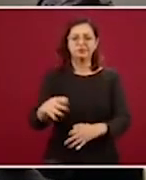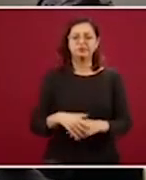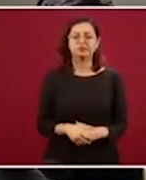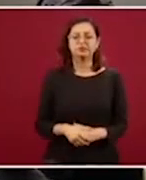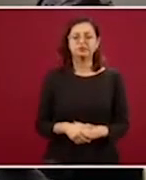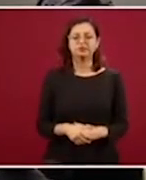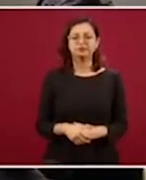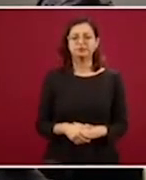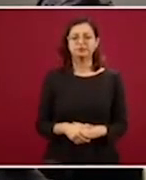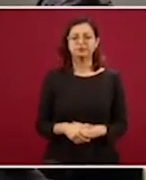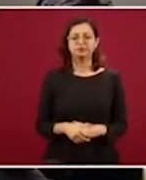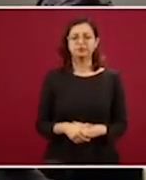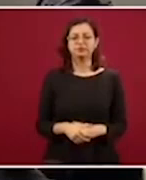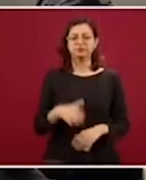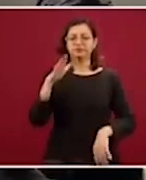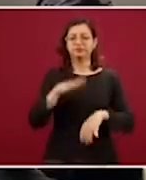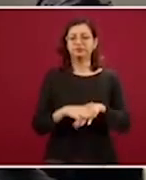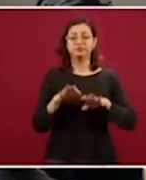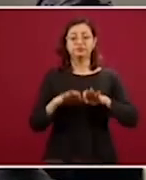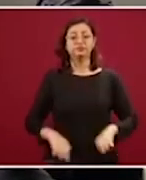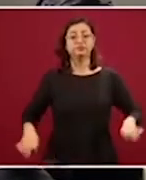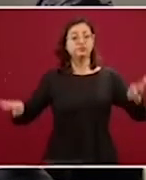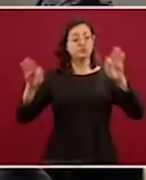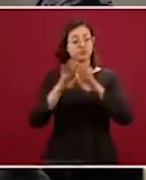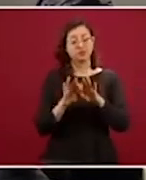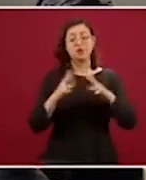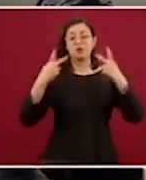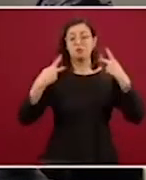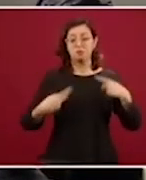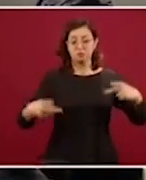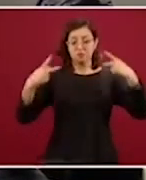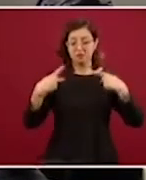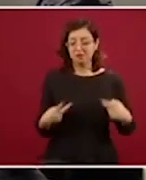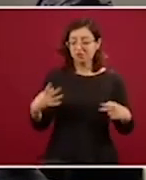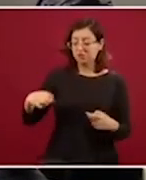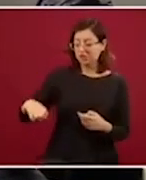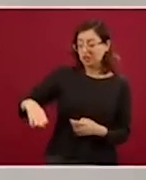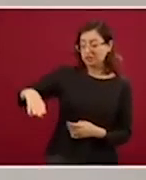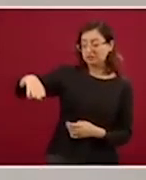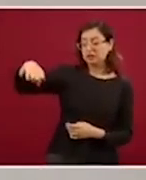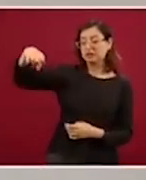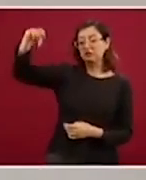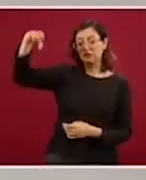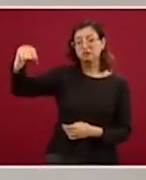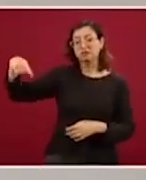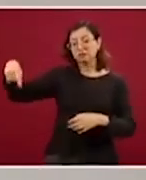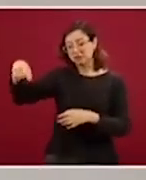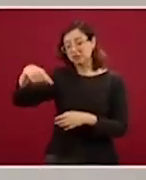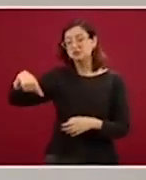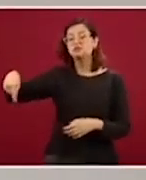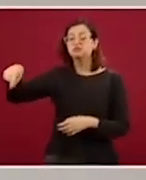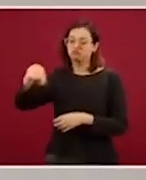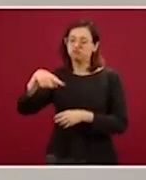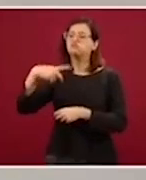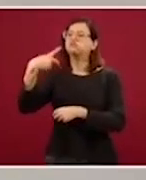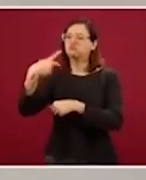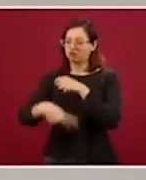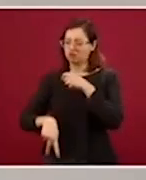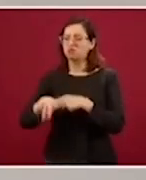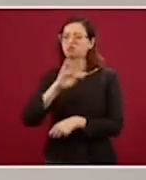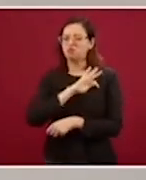punto crucial, personas adultas mayores, conforme mayor es su edad, van aumentando su riesgo de